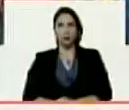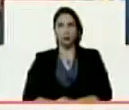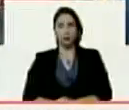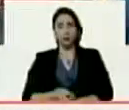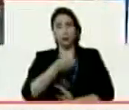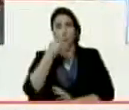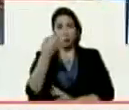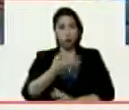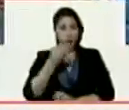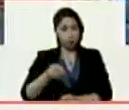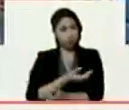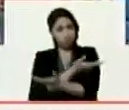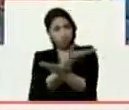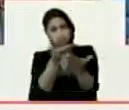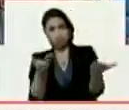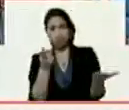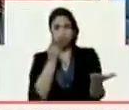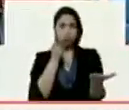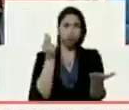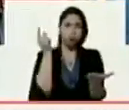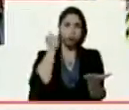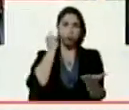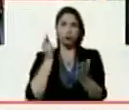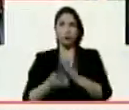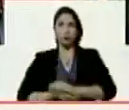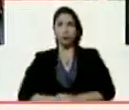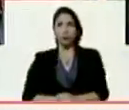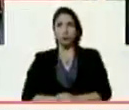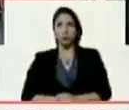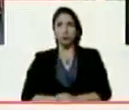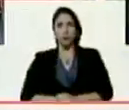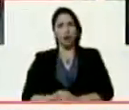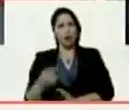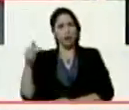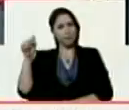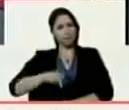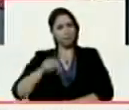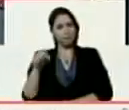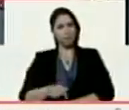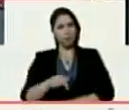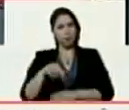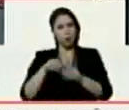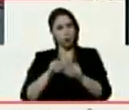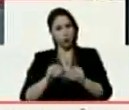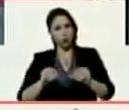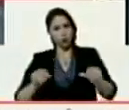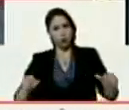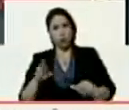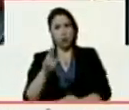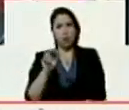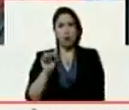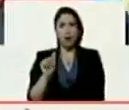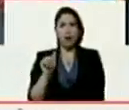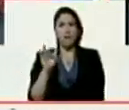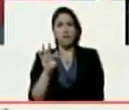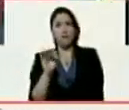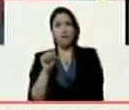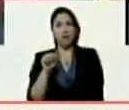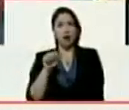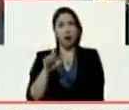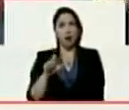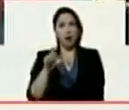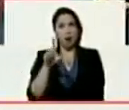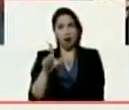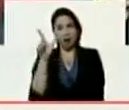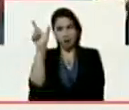Buenas tardes, compañeros, compañeras. Vamos desde aquí, desde la tierra de Rafael Urdaneta,